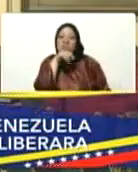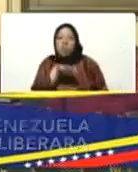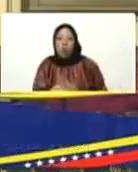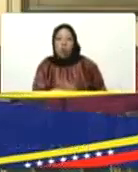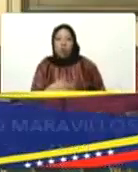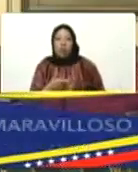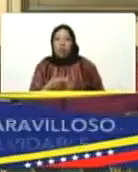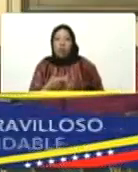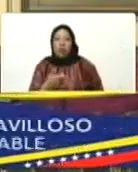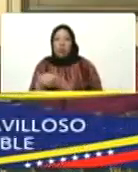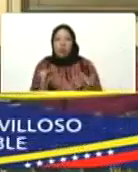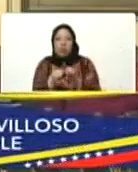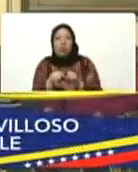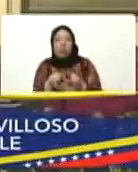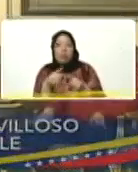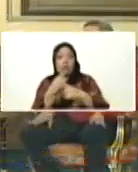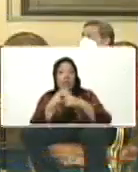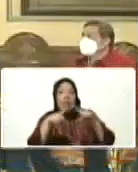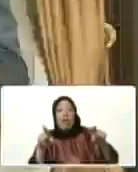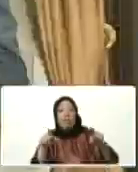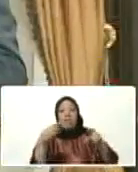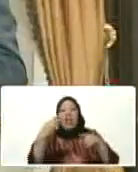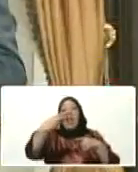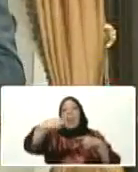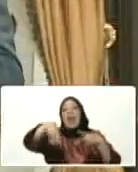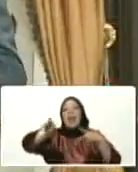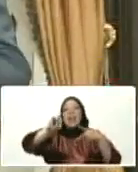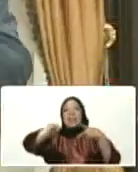para Netflix, para streaming,